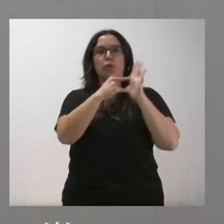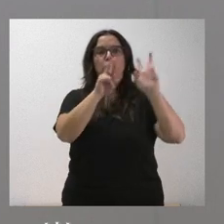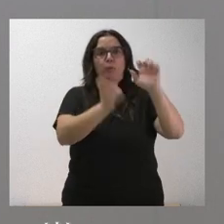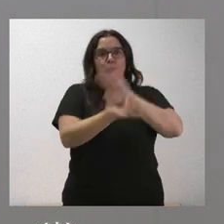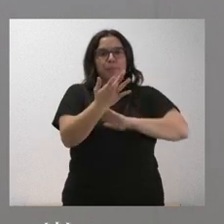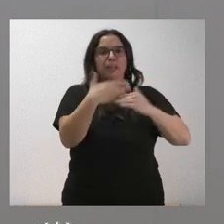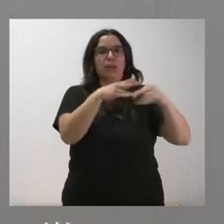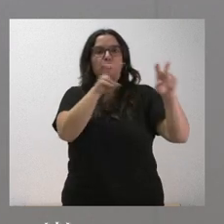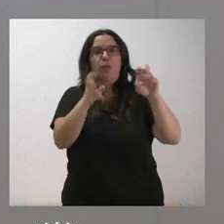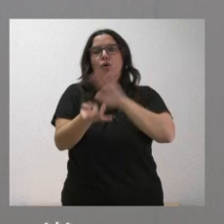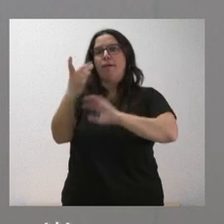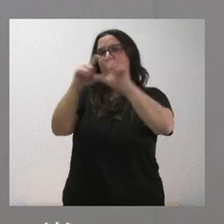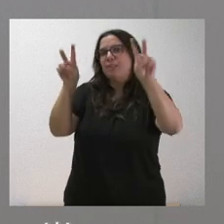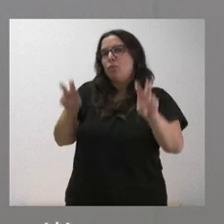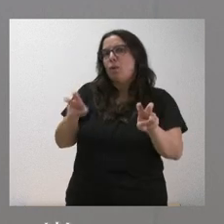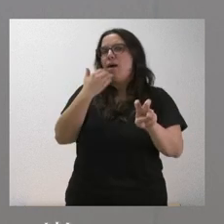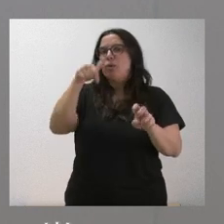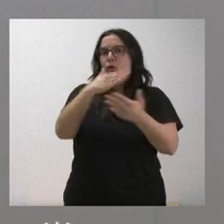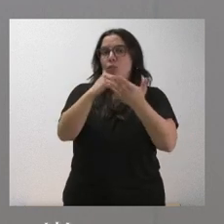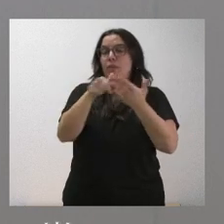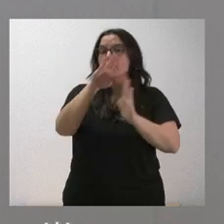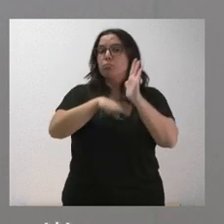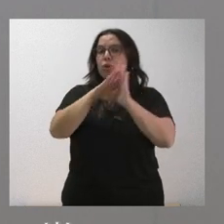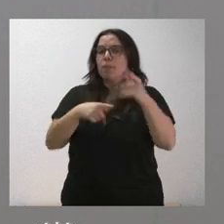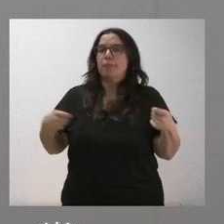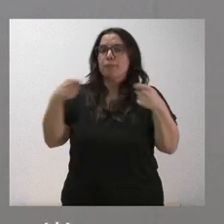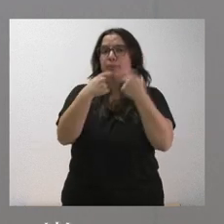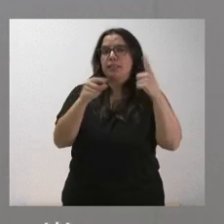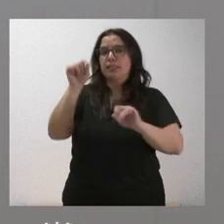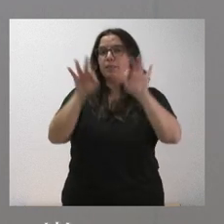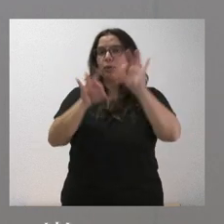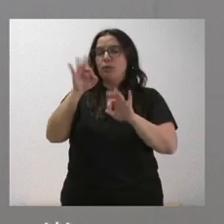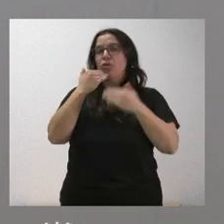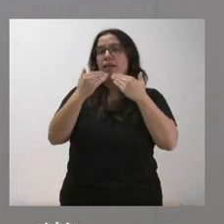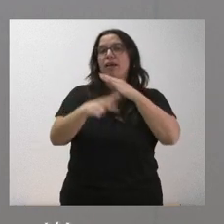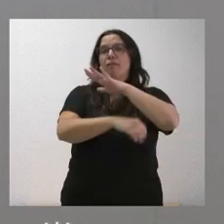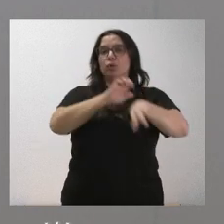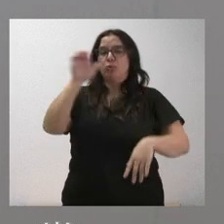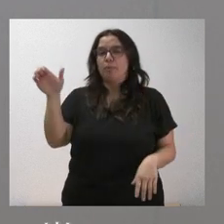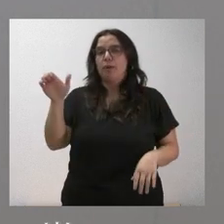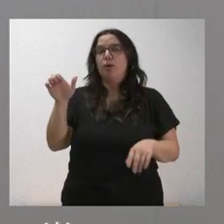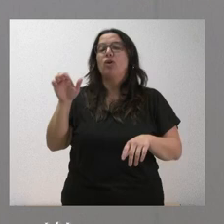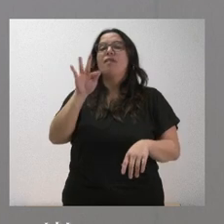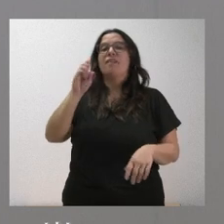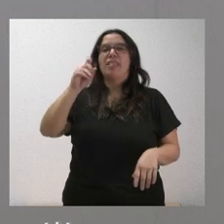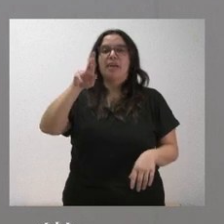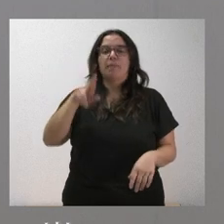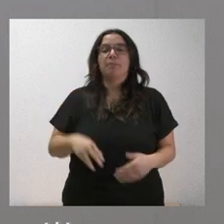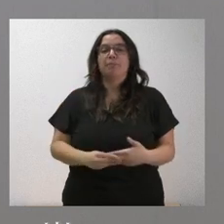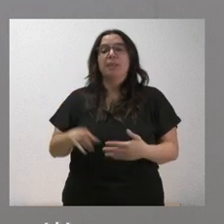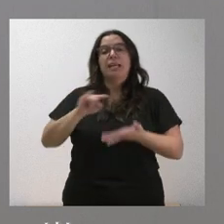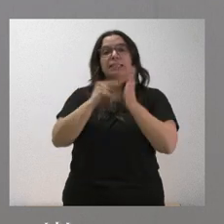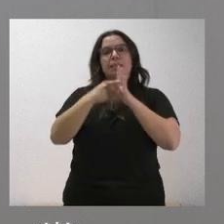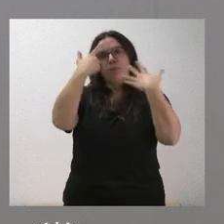empresarial y de emprendimiento en la comunidad es un programa que está cofinanciado en un 60 por por los fondos eur europeos feder es un sistema